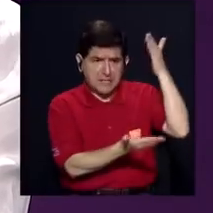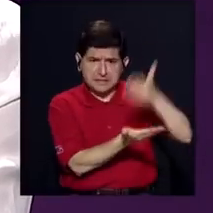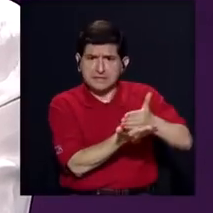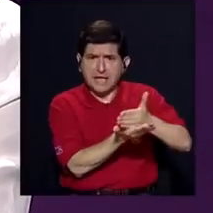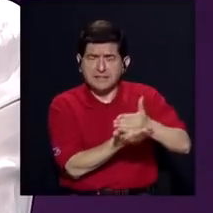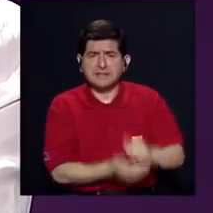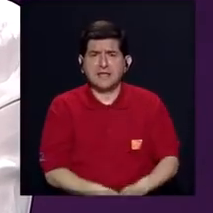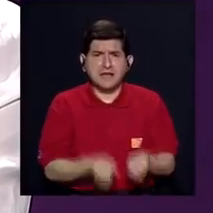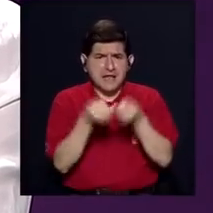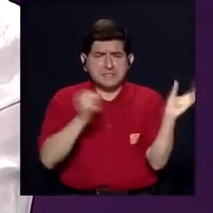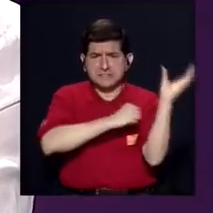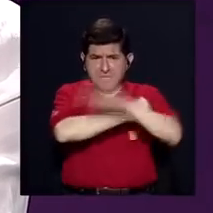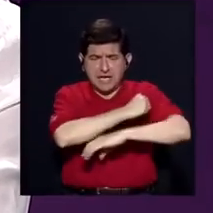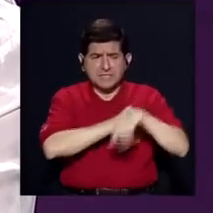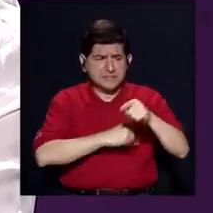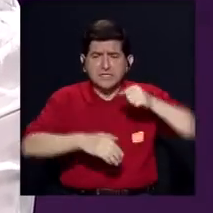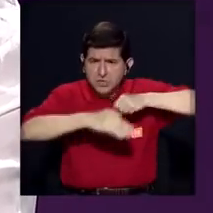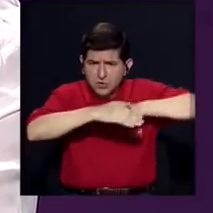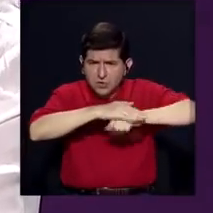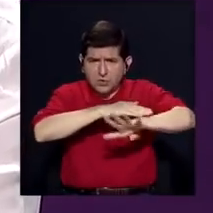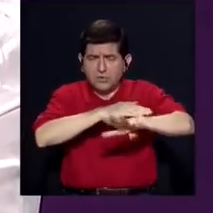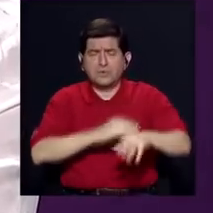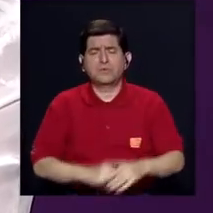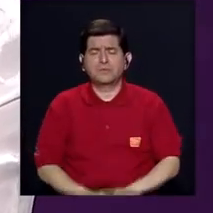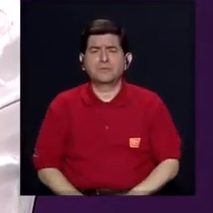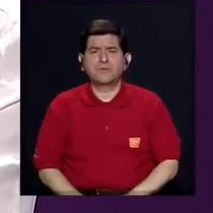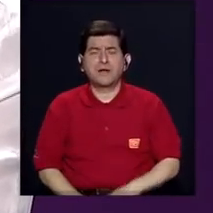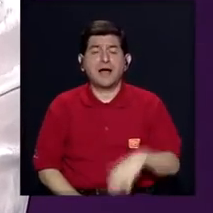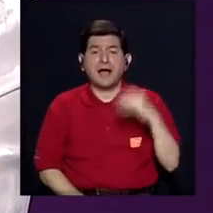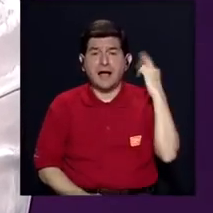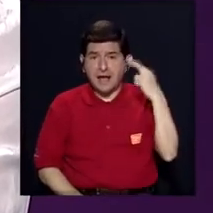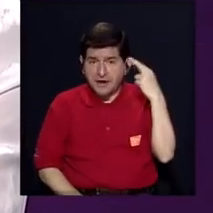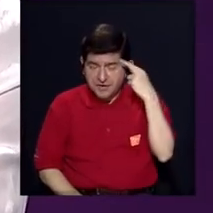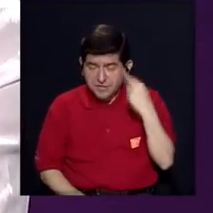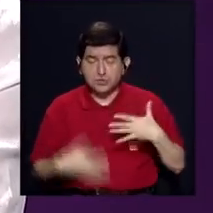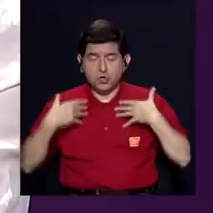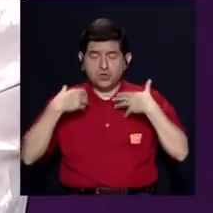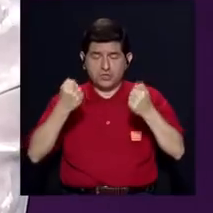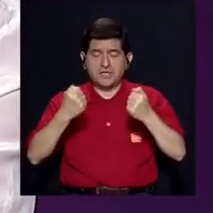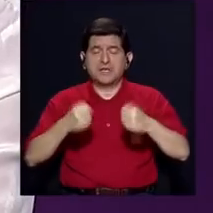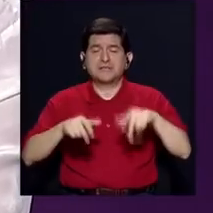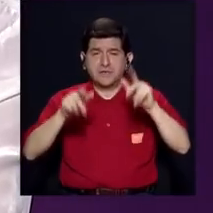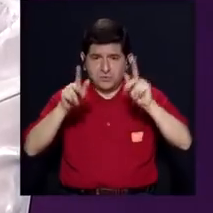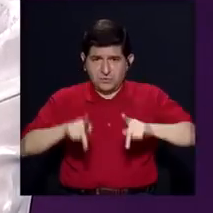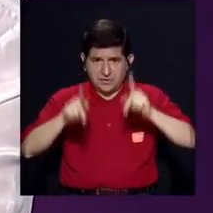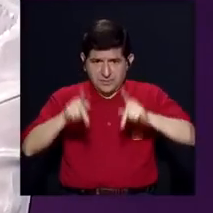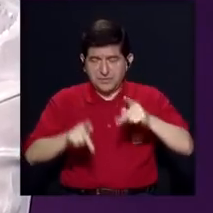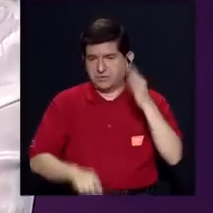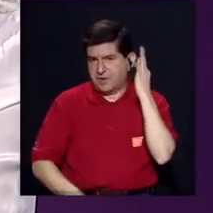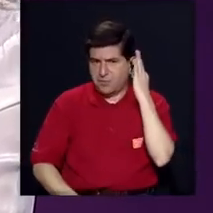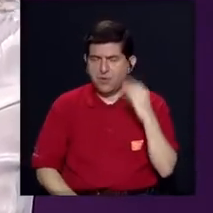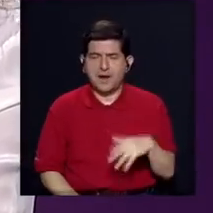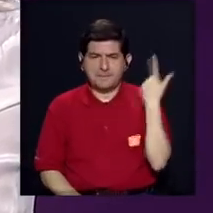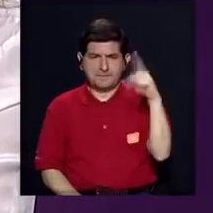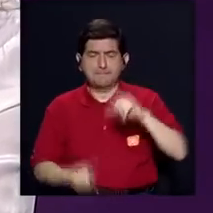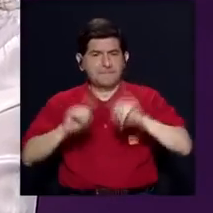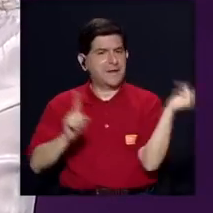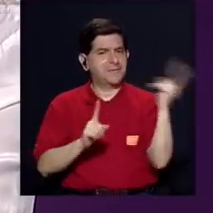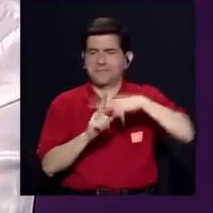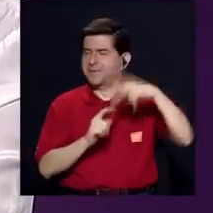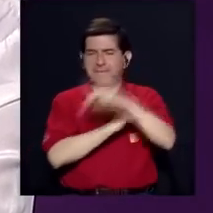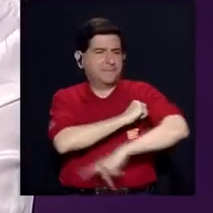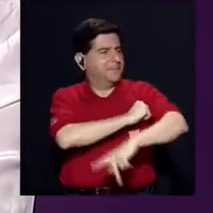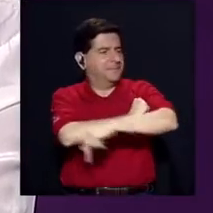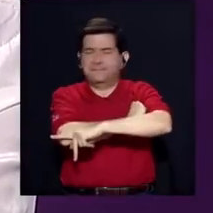impune del embarazo cuando la vida o la salud de la mujer corre en peligro y eso no se aplica en nuestro